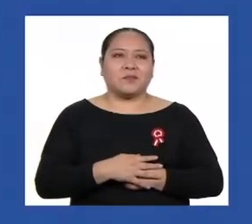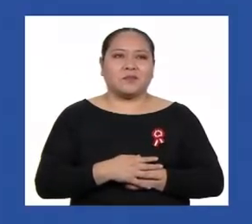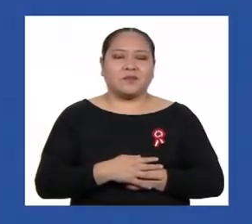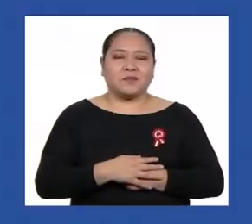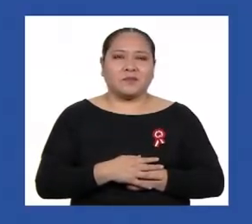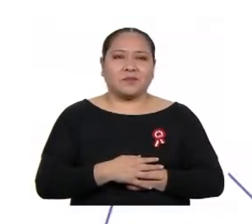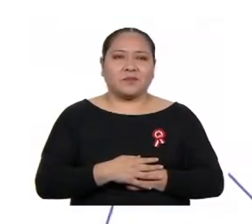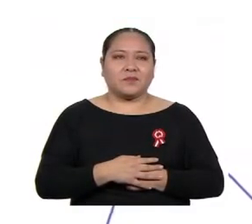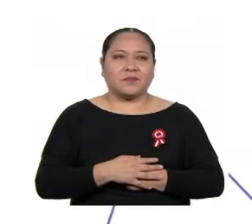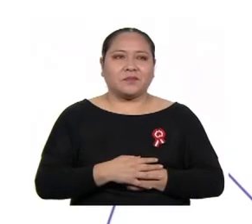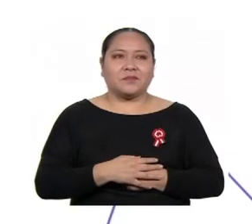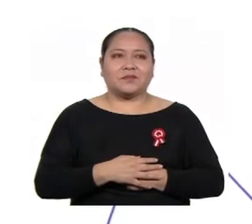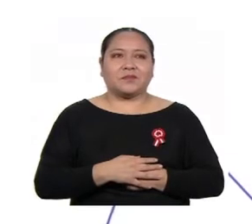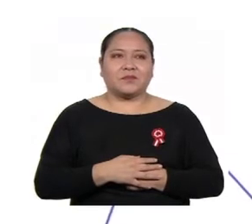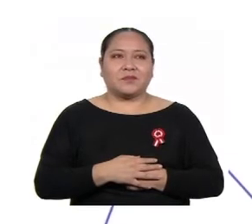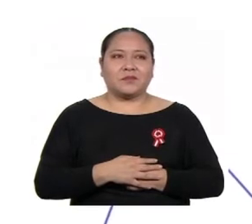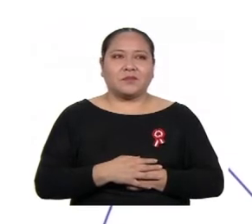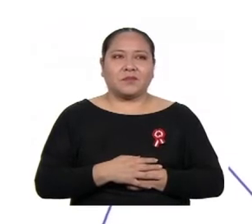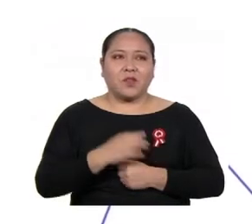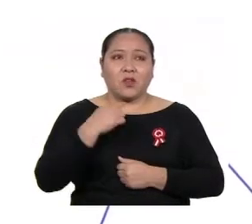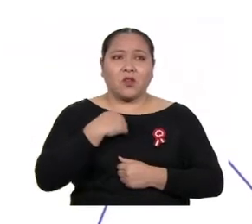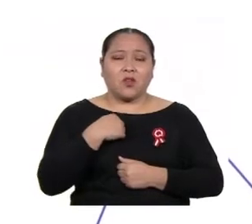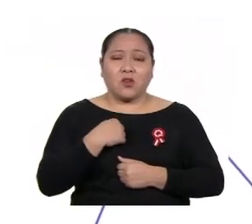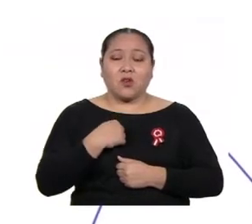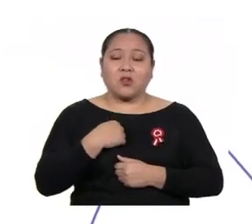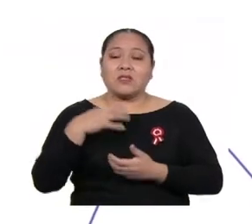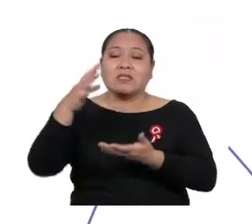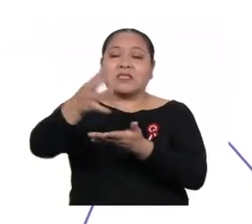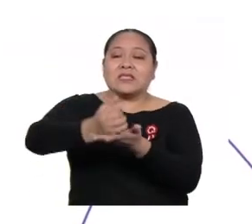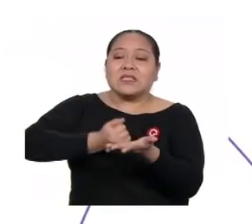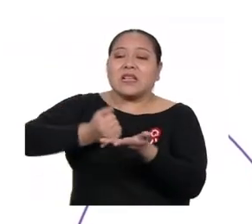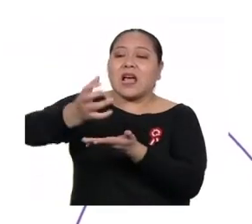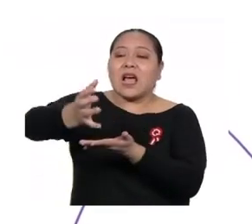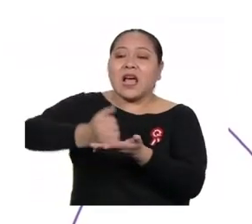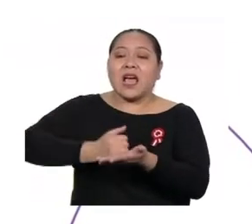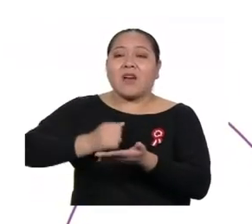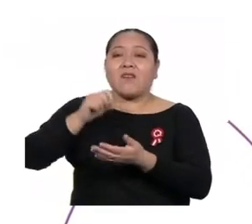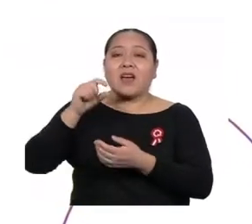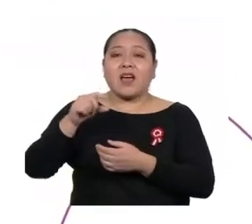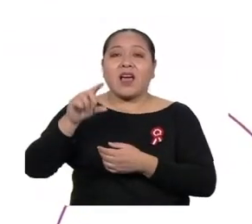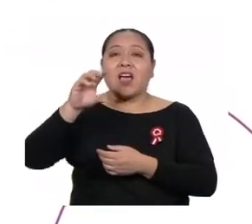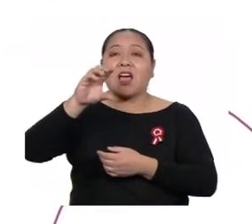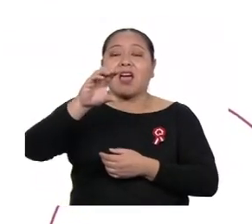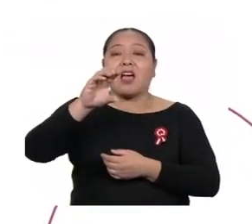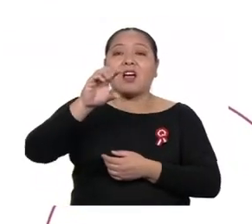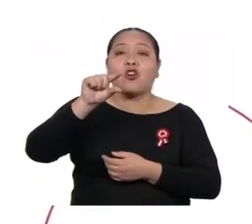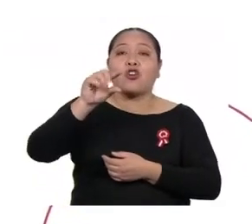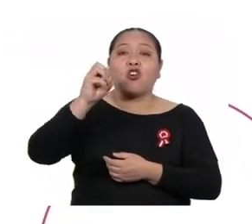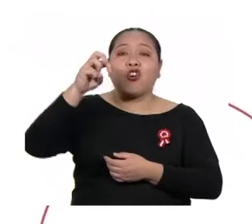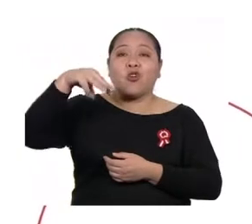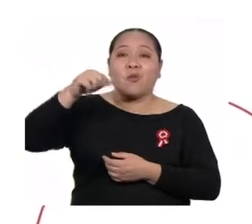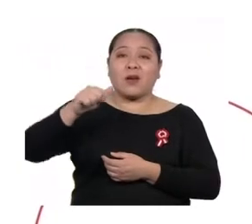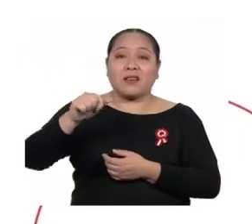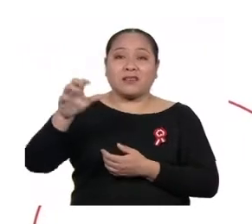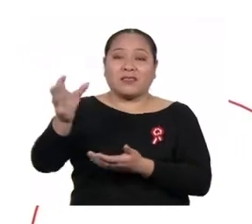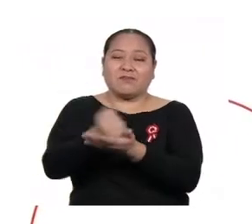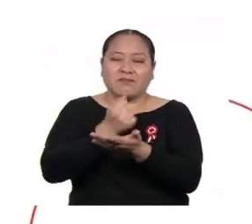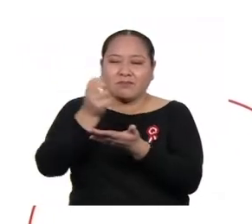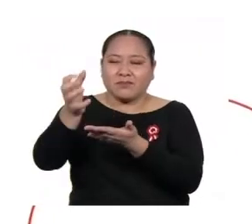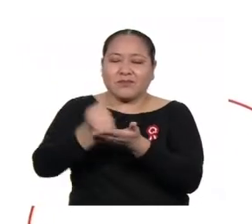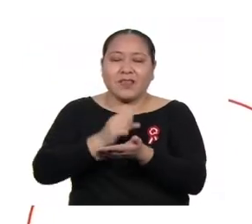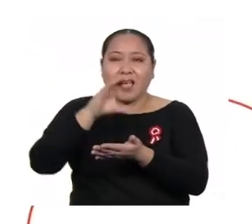Y dice así: me dediqué a la extracción de la goma elástica y me convertí en un verdadero